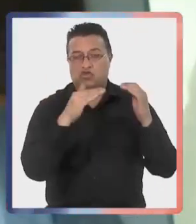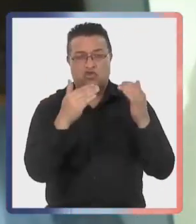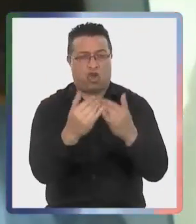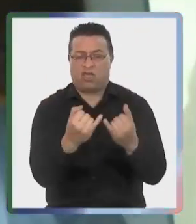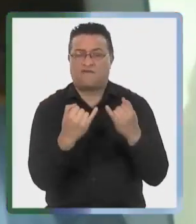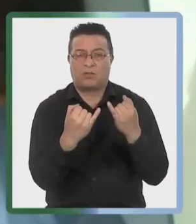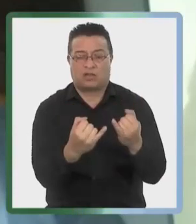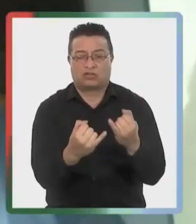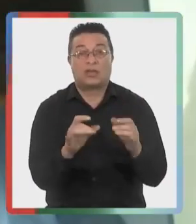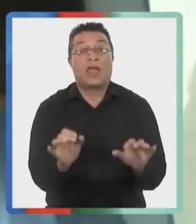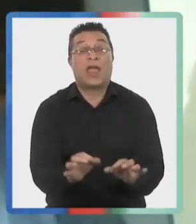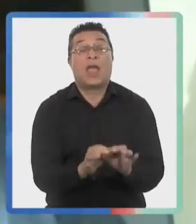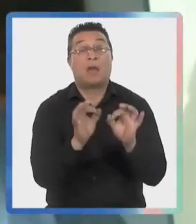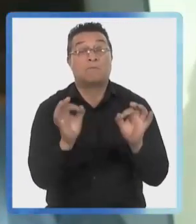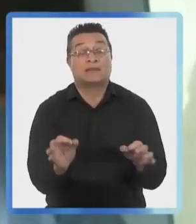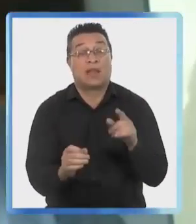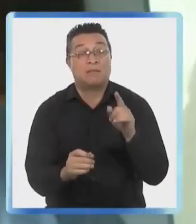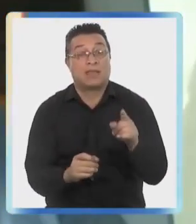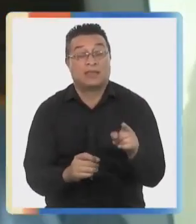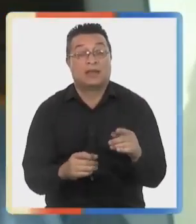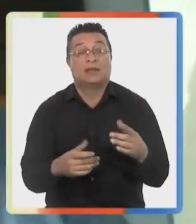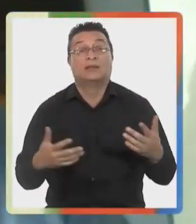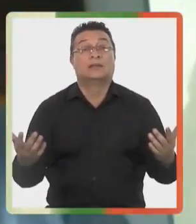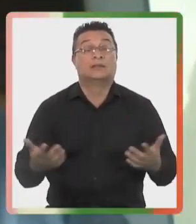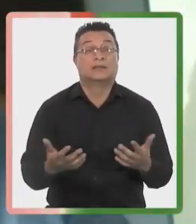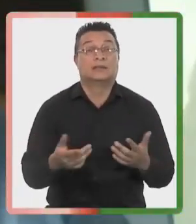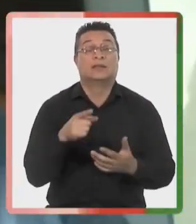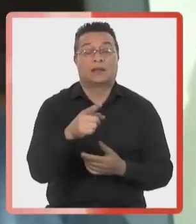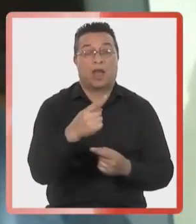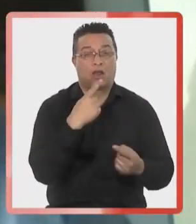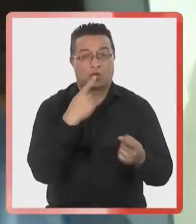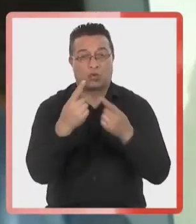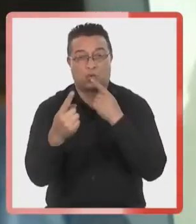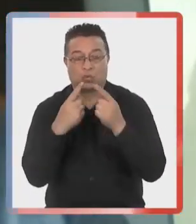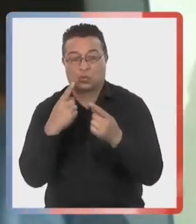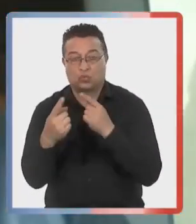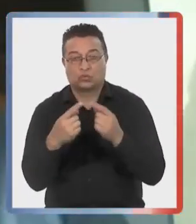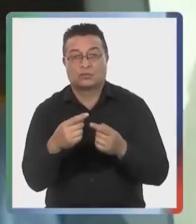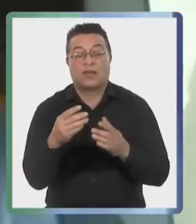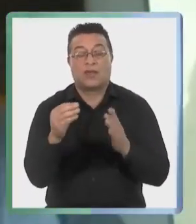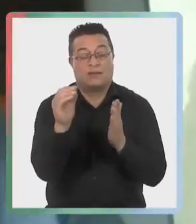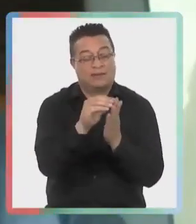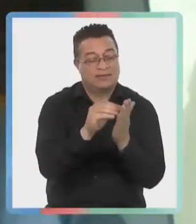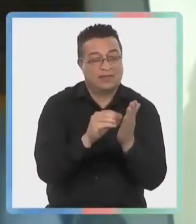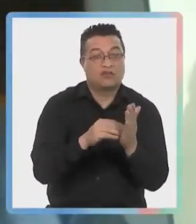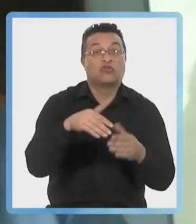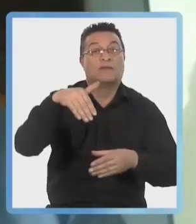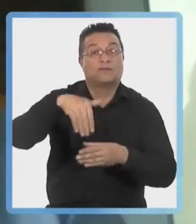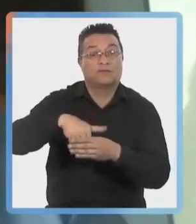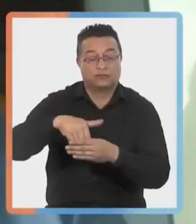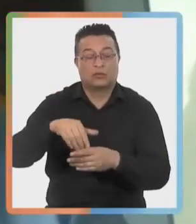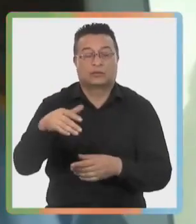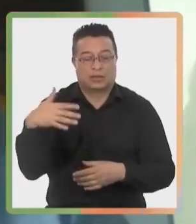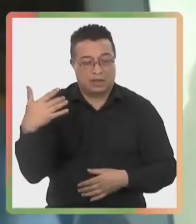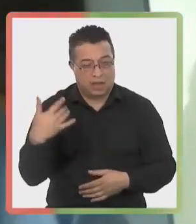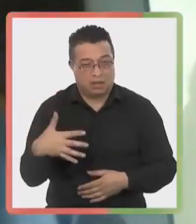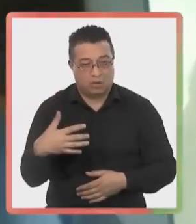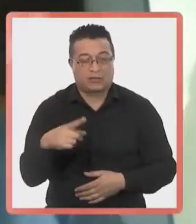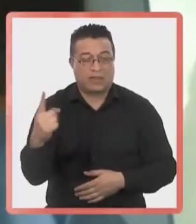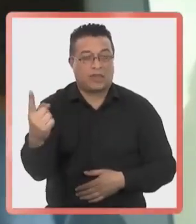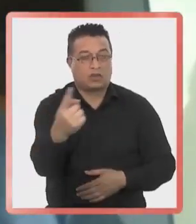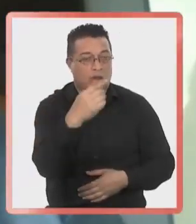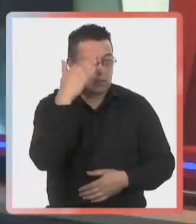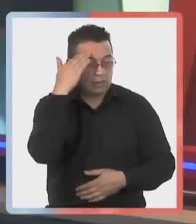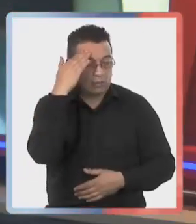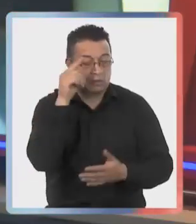información y especialmente, digamos, en la consulta de datos electorales. Es muy importante que todos los